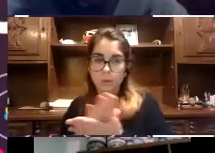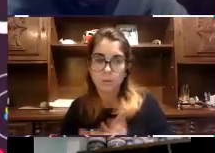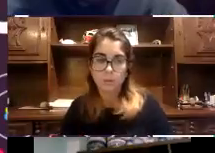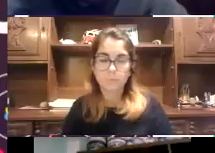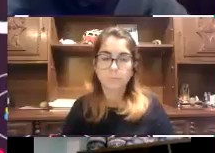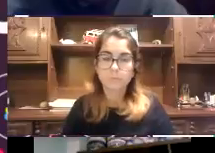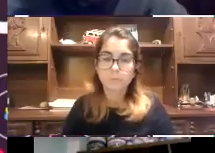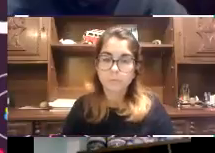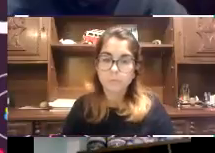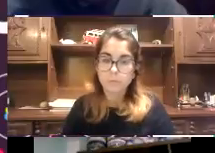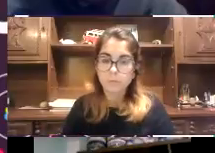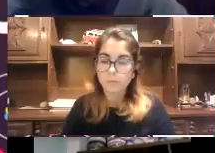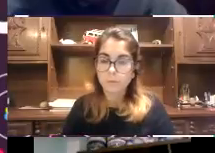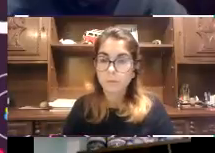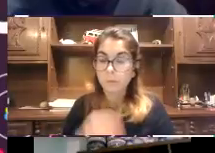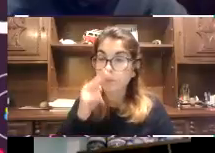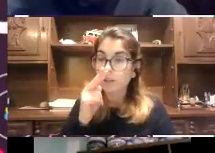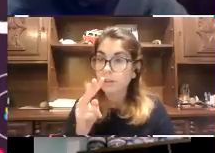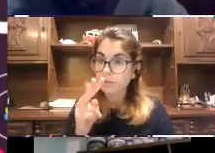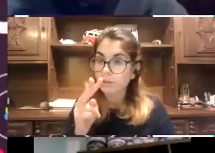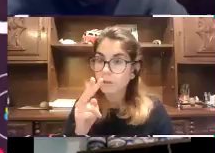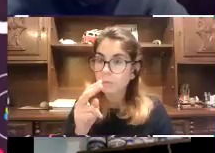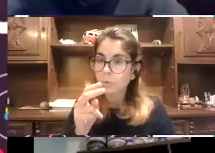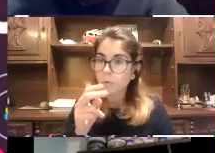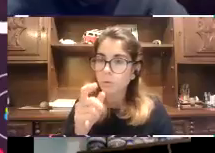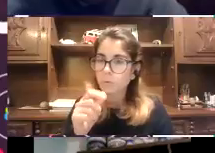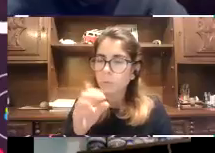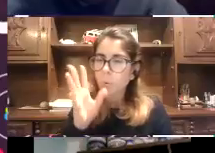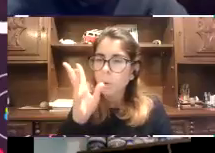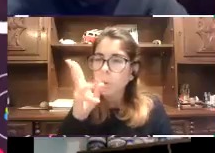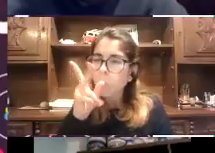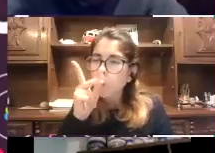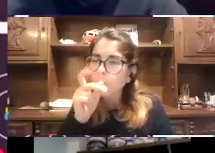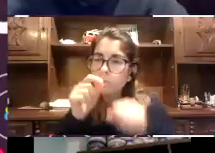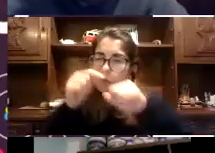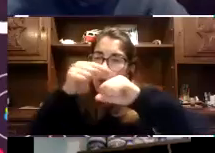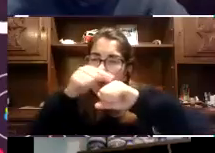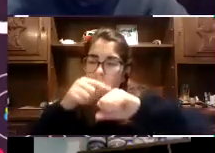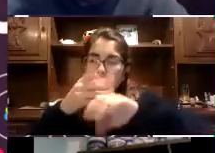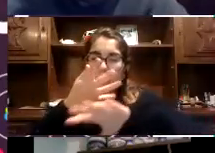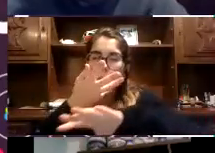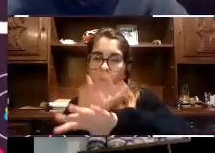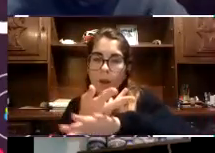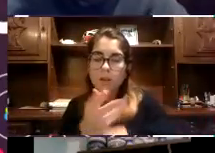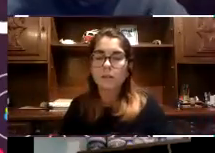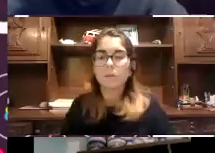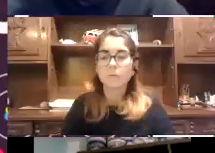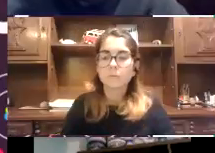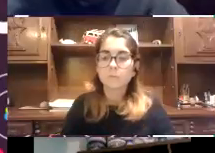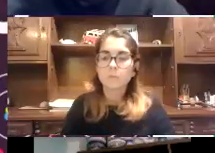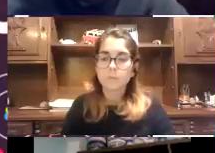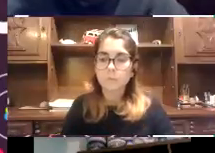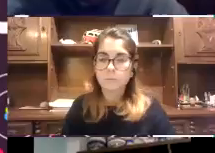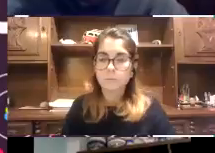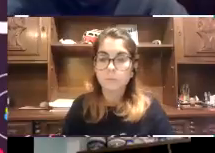que comprendamos cuál es la magnitud de cantidad y de escala en la cual se encuentra. El